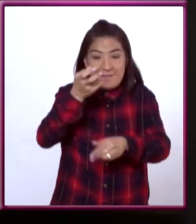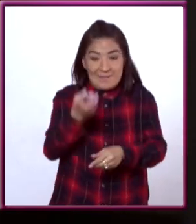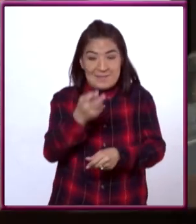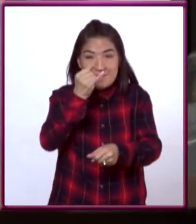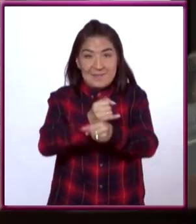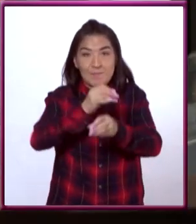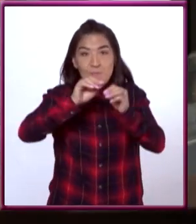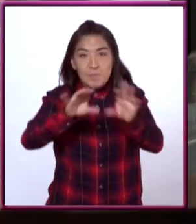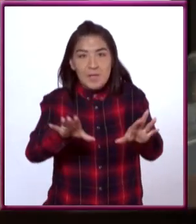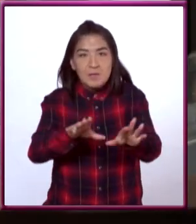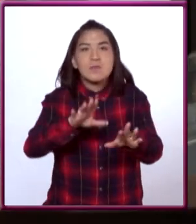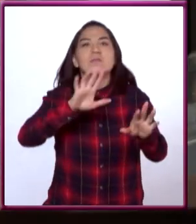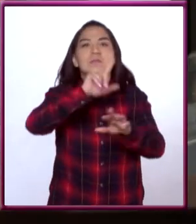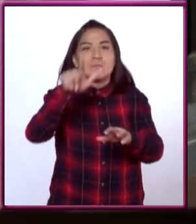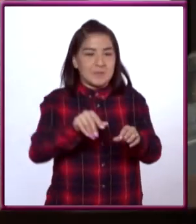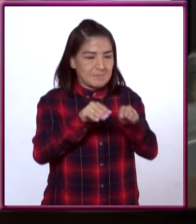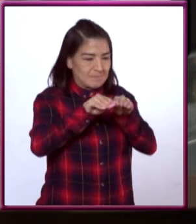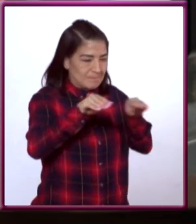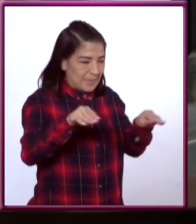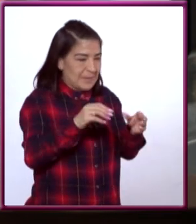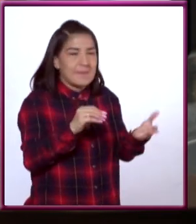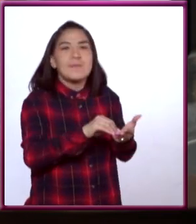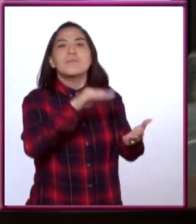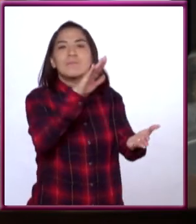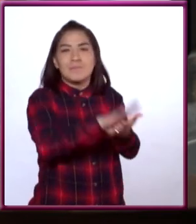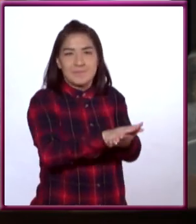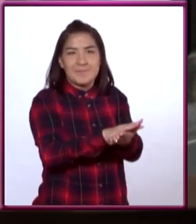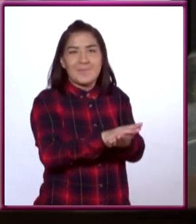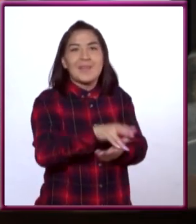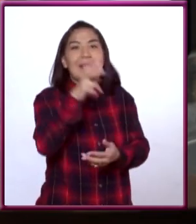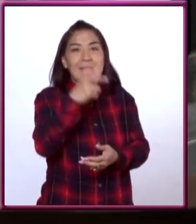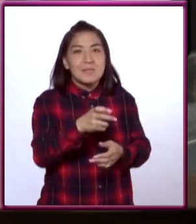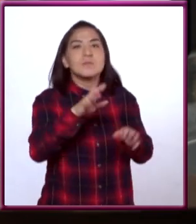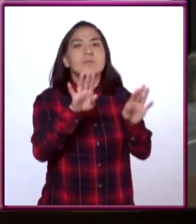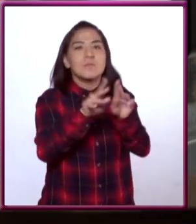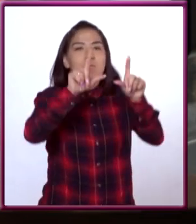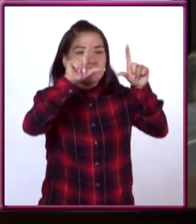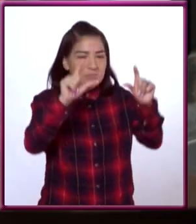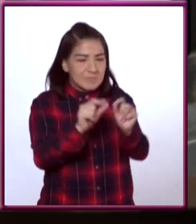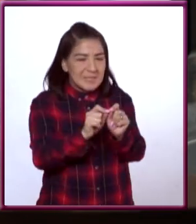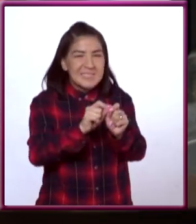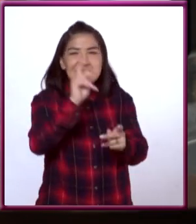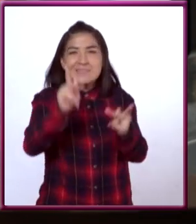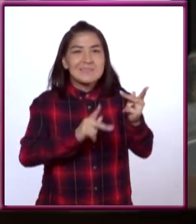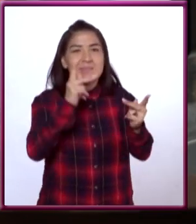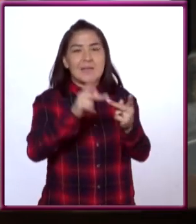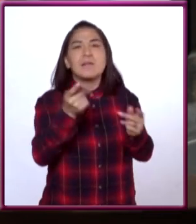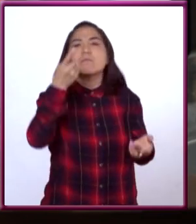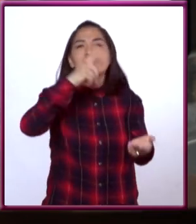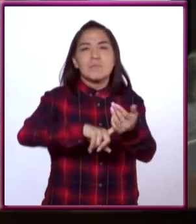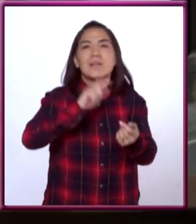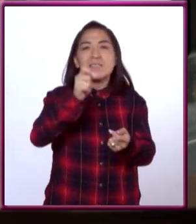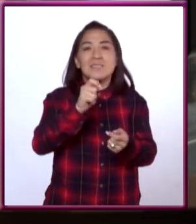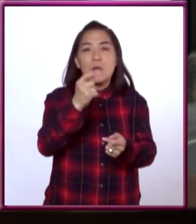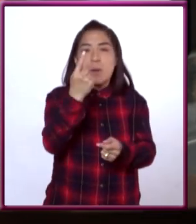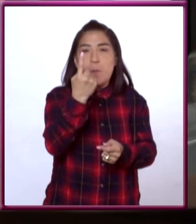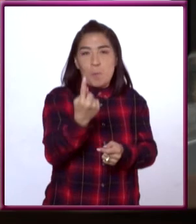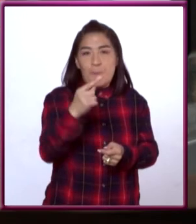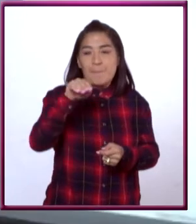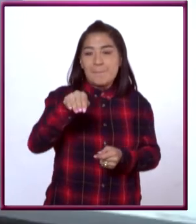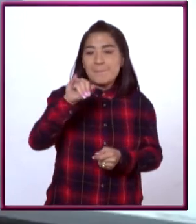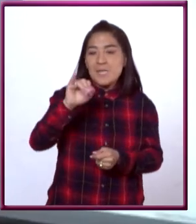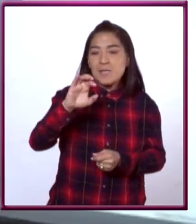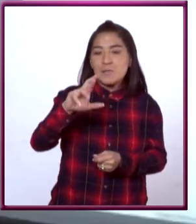geometría a la cual estás midiendo. La resolución que se puede obtener y la precisión es de alrededor de 1